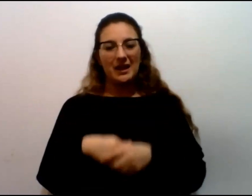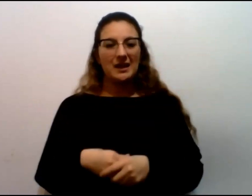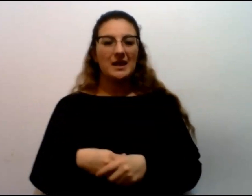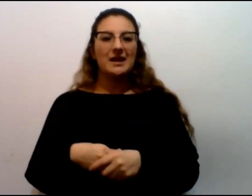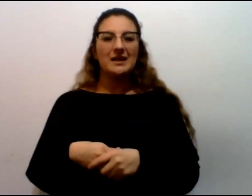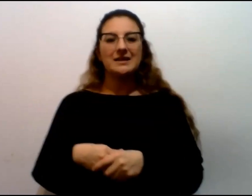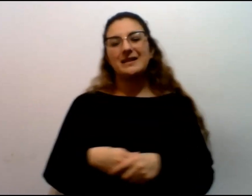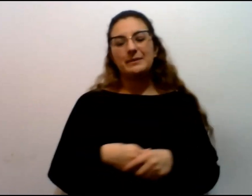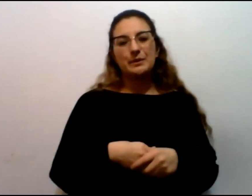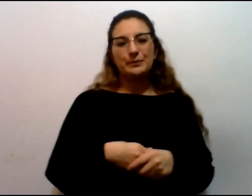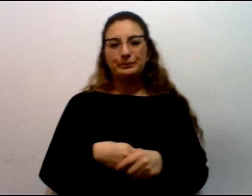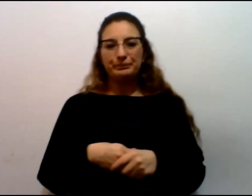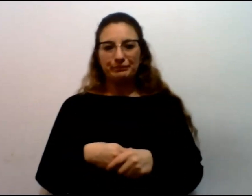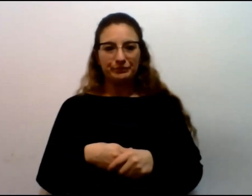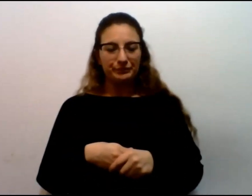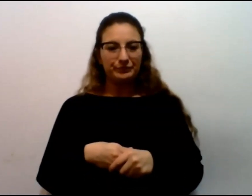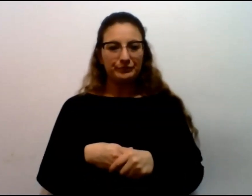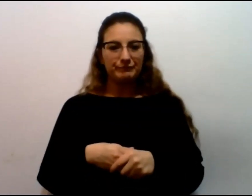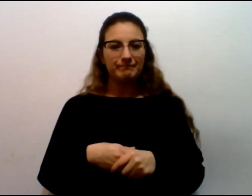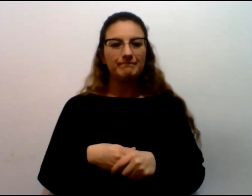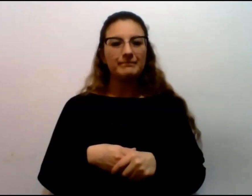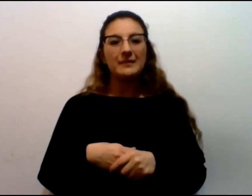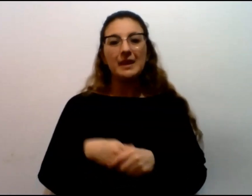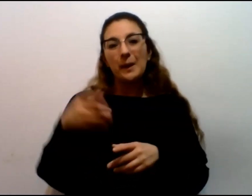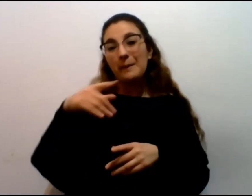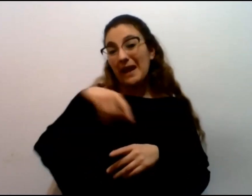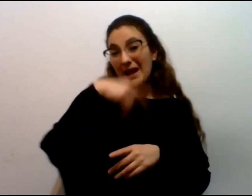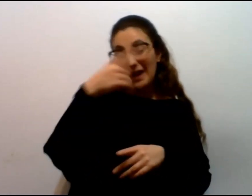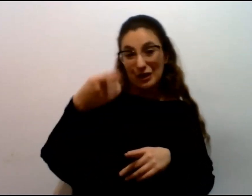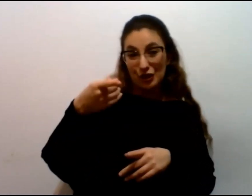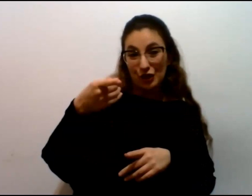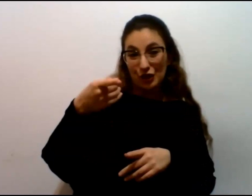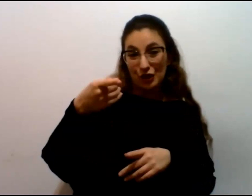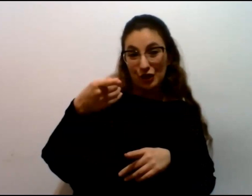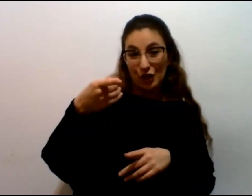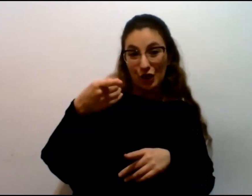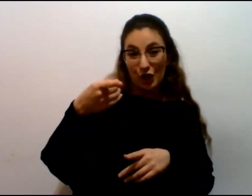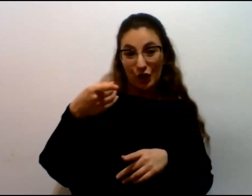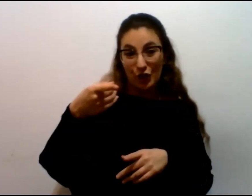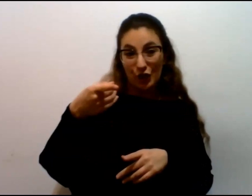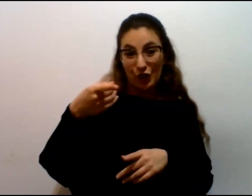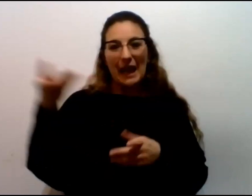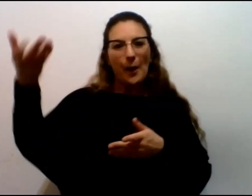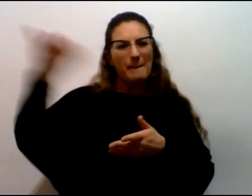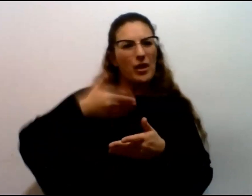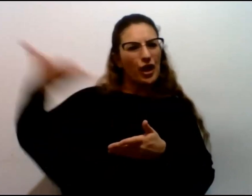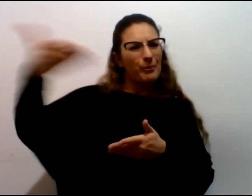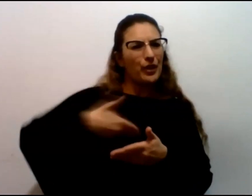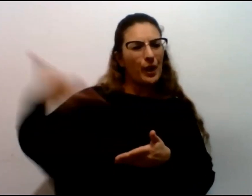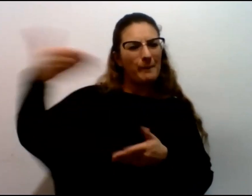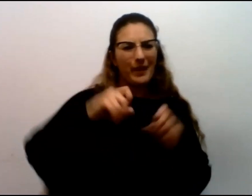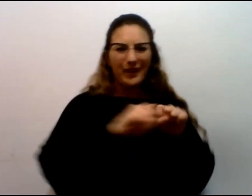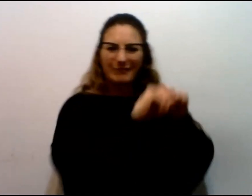dedicado Y Para el resto Que Nos pedían El power Sí Ahora Estaba viendo